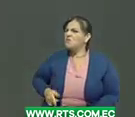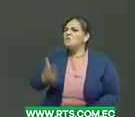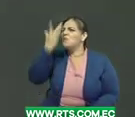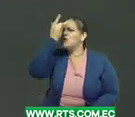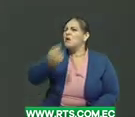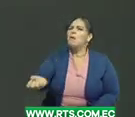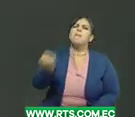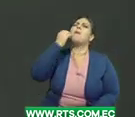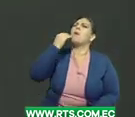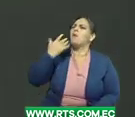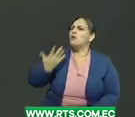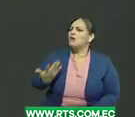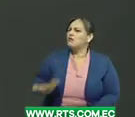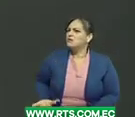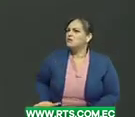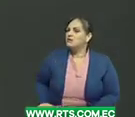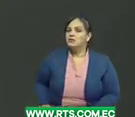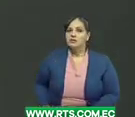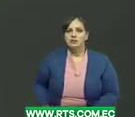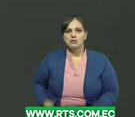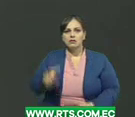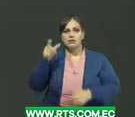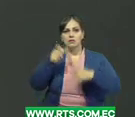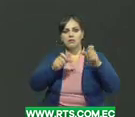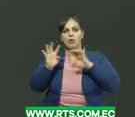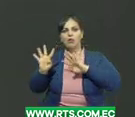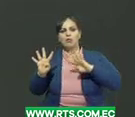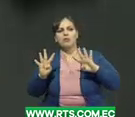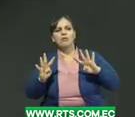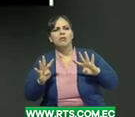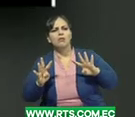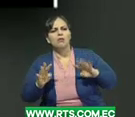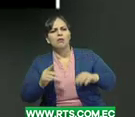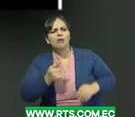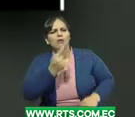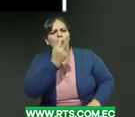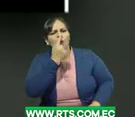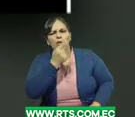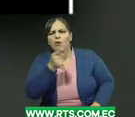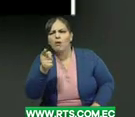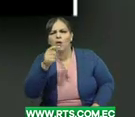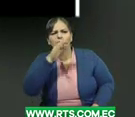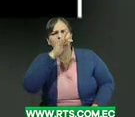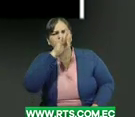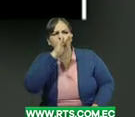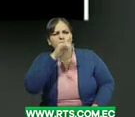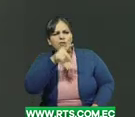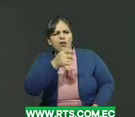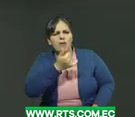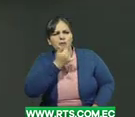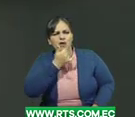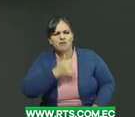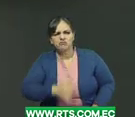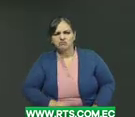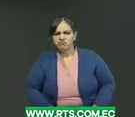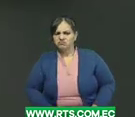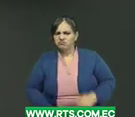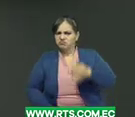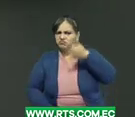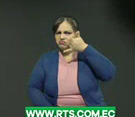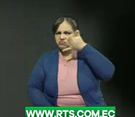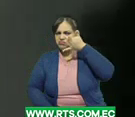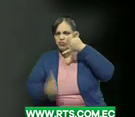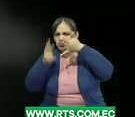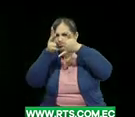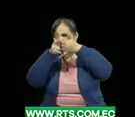El hecho causó molestia en la ciudadanía, que a través de las plataformas digitales se manifestó haciendo un llamado al alcalde